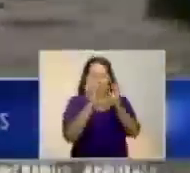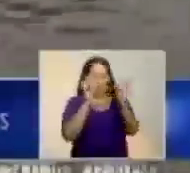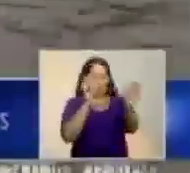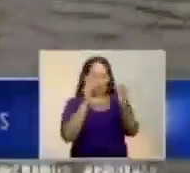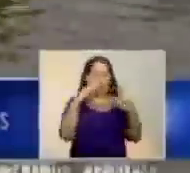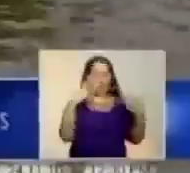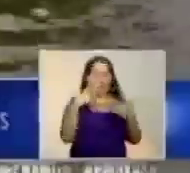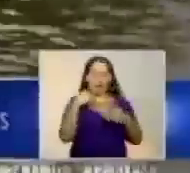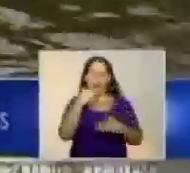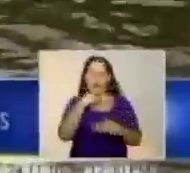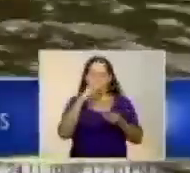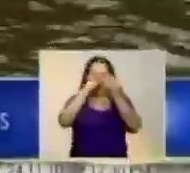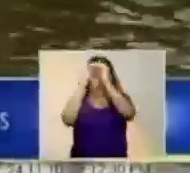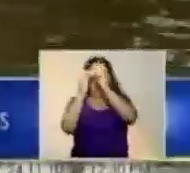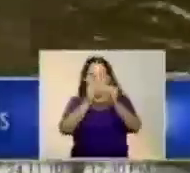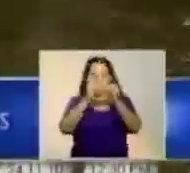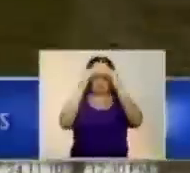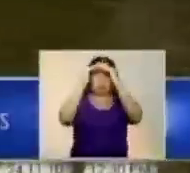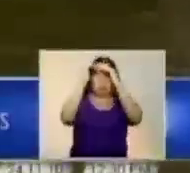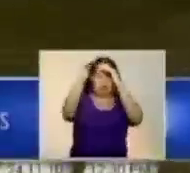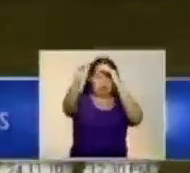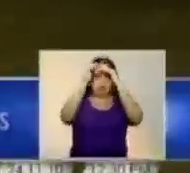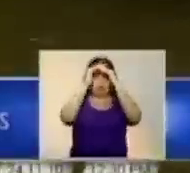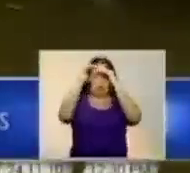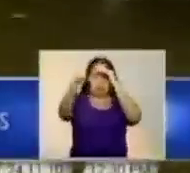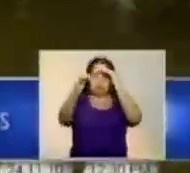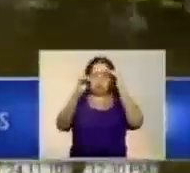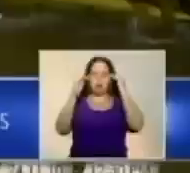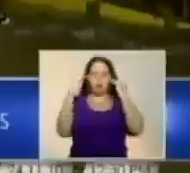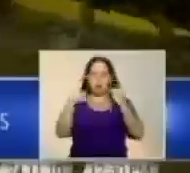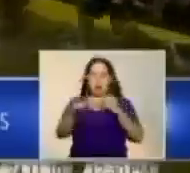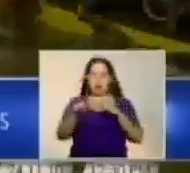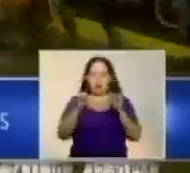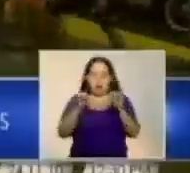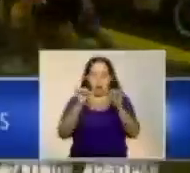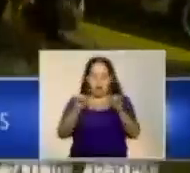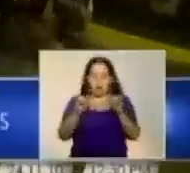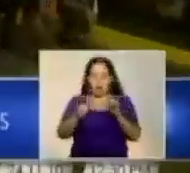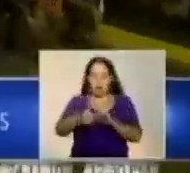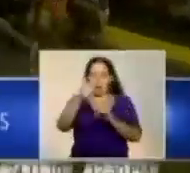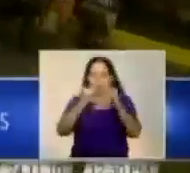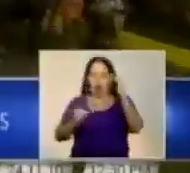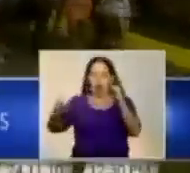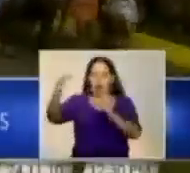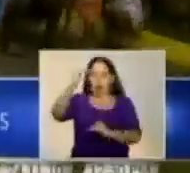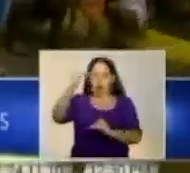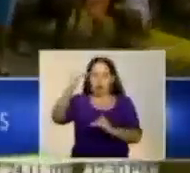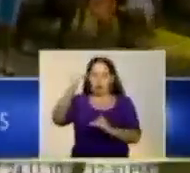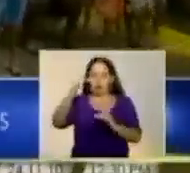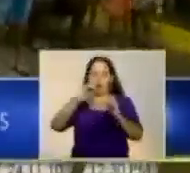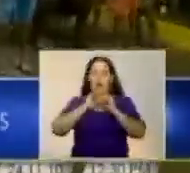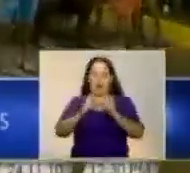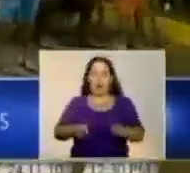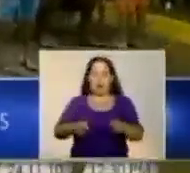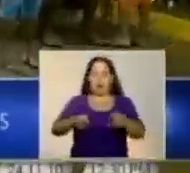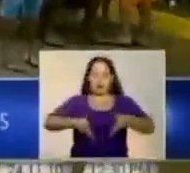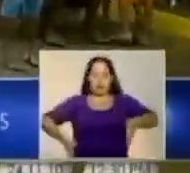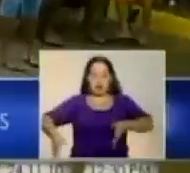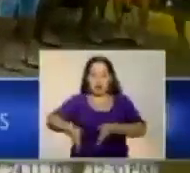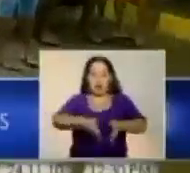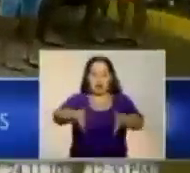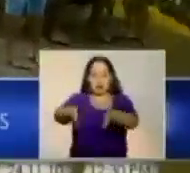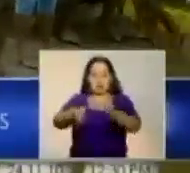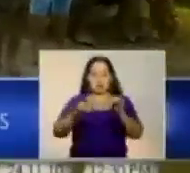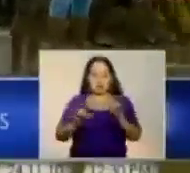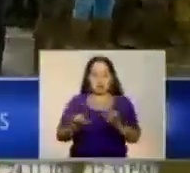han improvisado algunos un techo ahí donde están un poco más alto a nivel en la carretera para